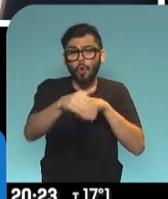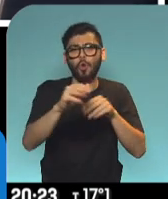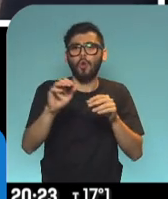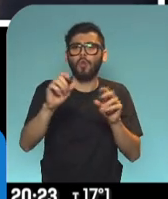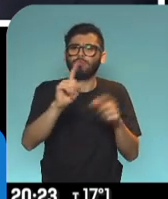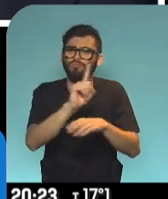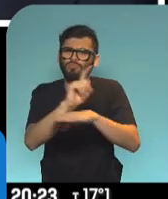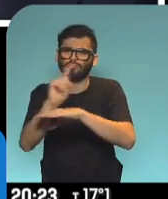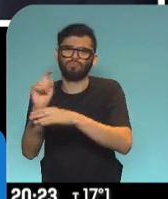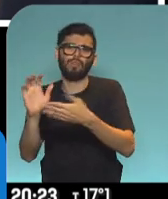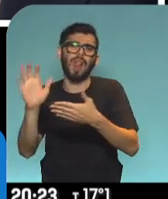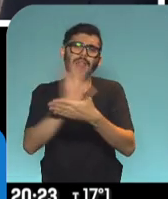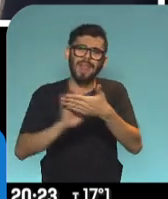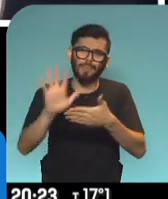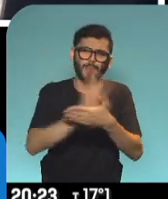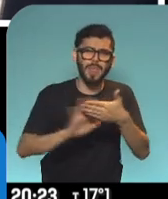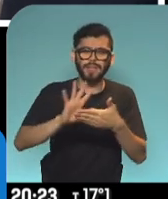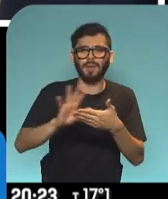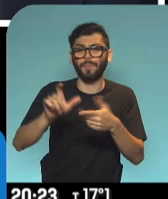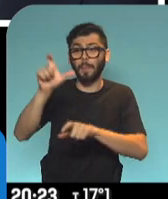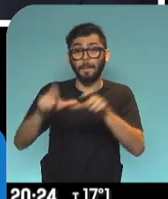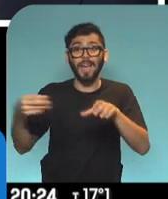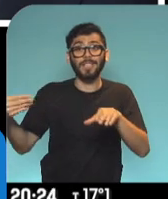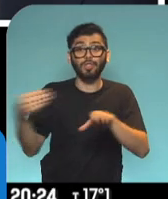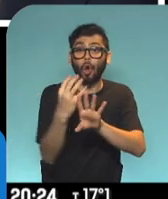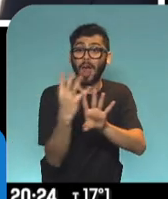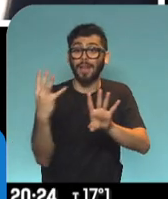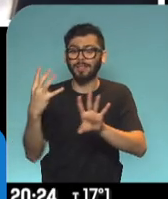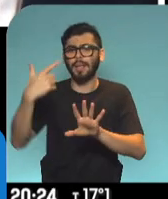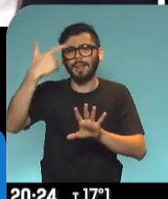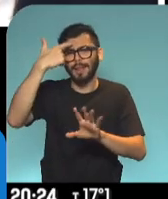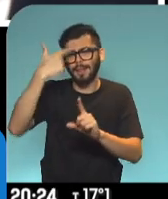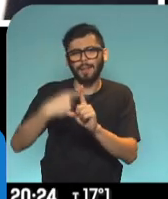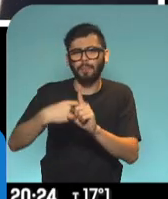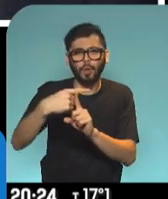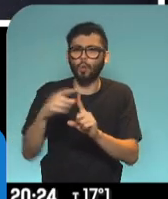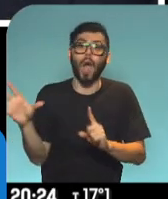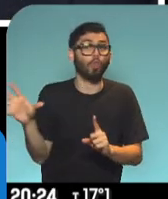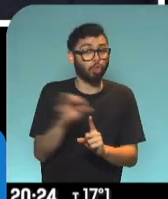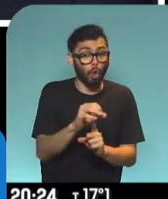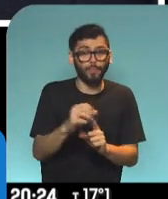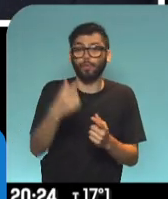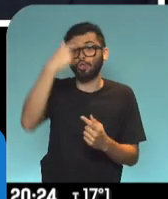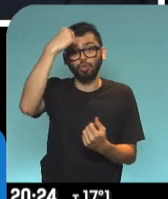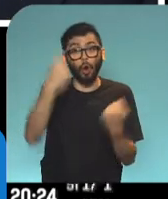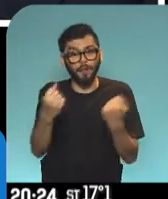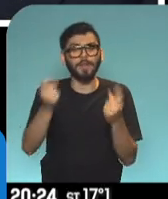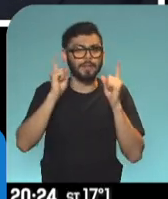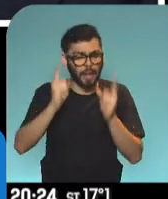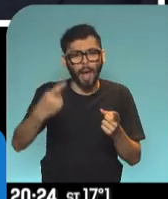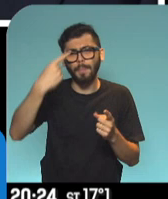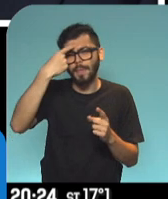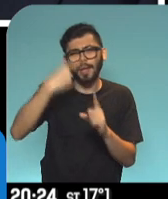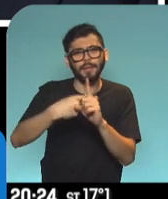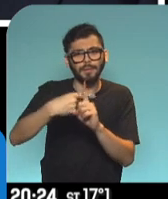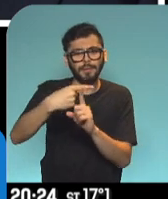limpieza de las mismas, el tomado de temperatura a la totalidad de los pasajeros y también de los choferes conductores.